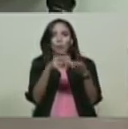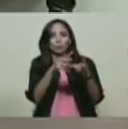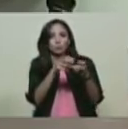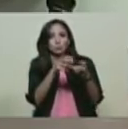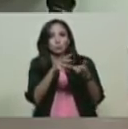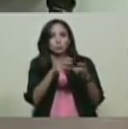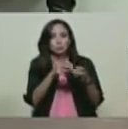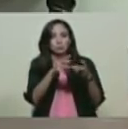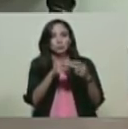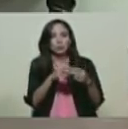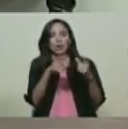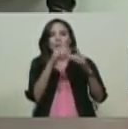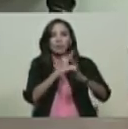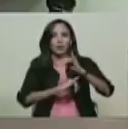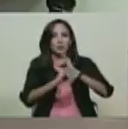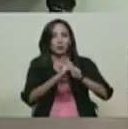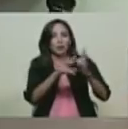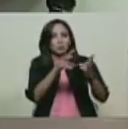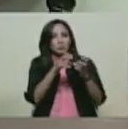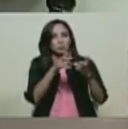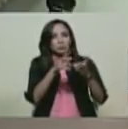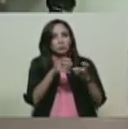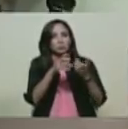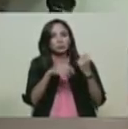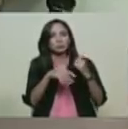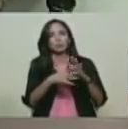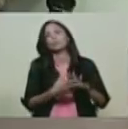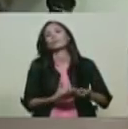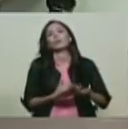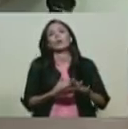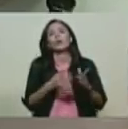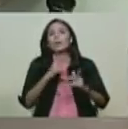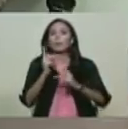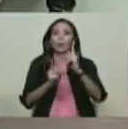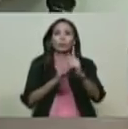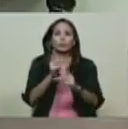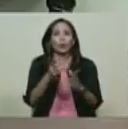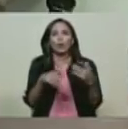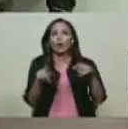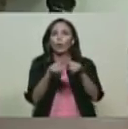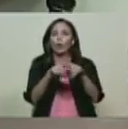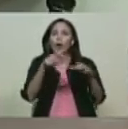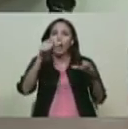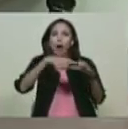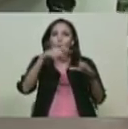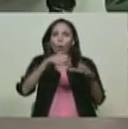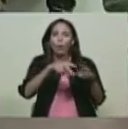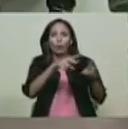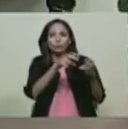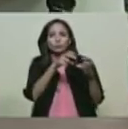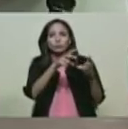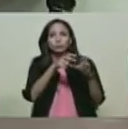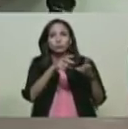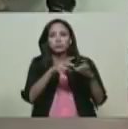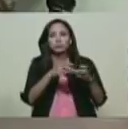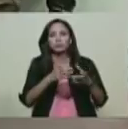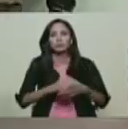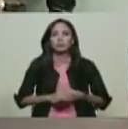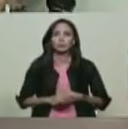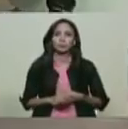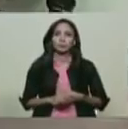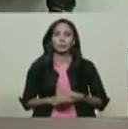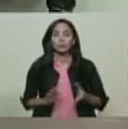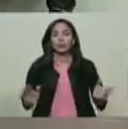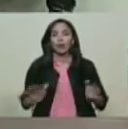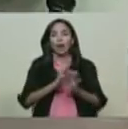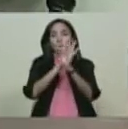financiera internacional. Van produciendo riqueza financiera internacional. El